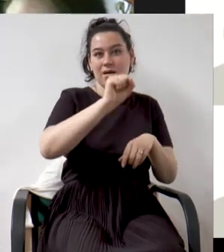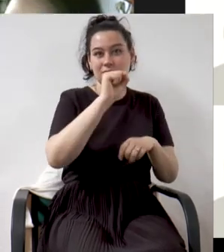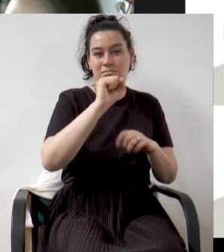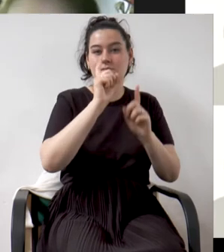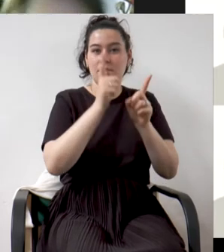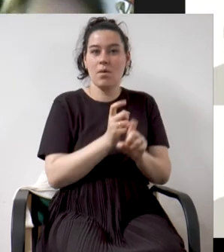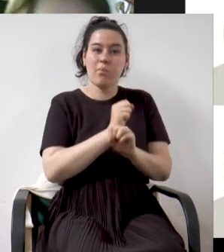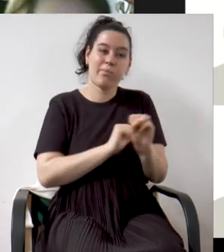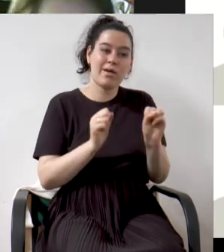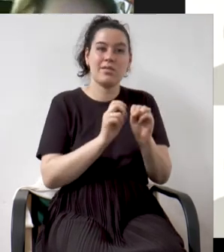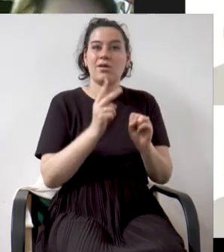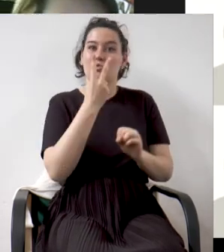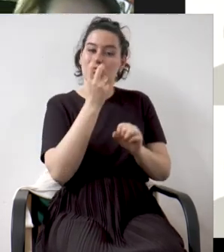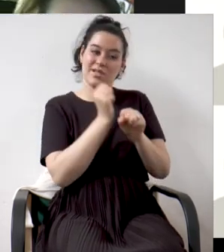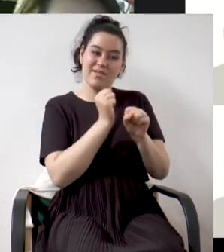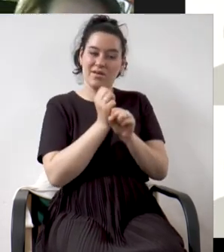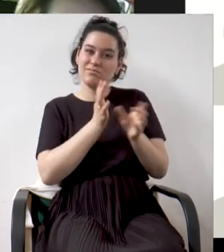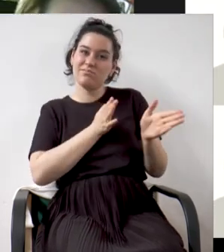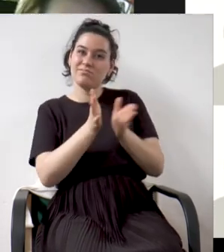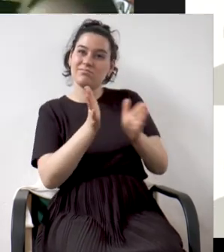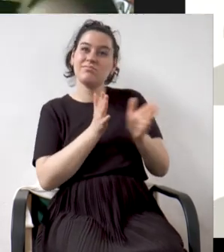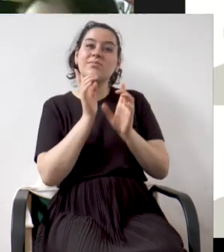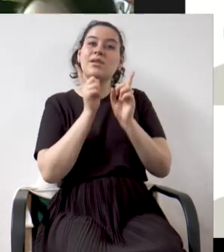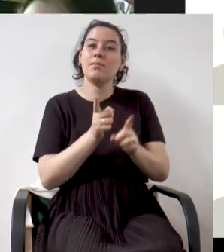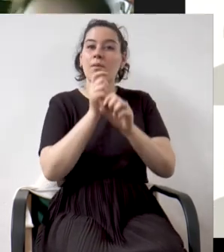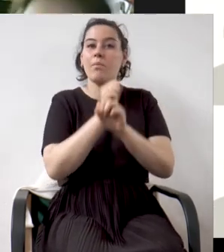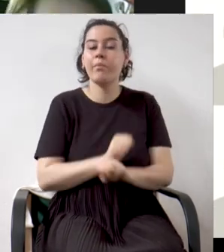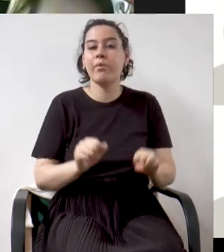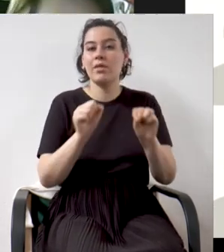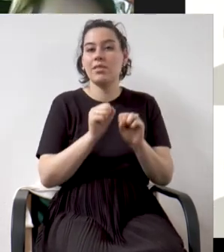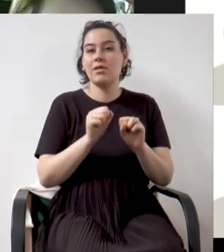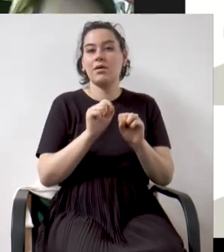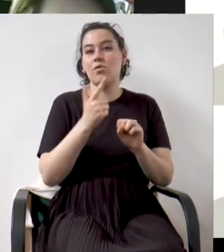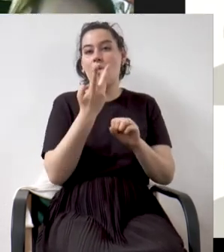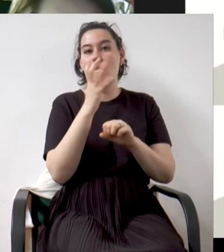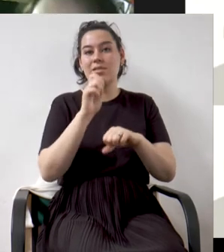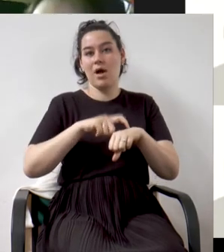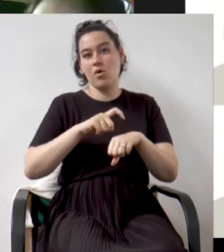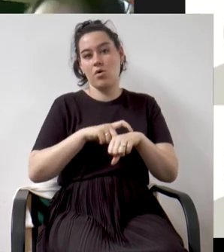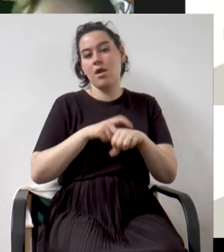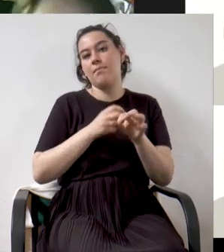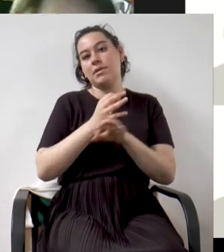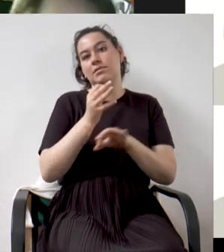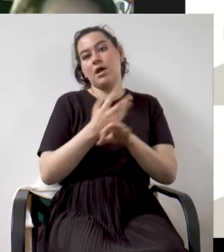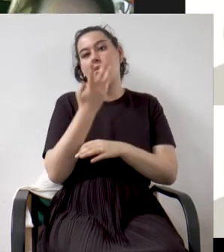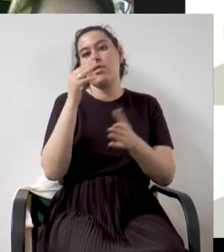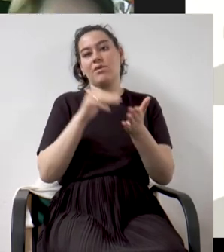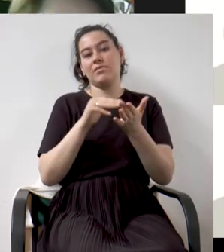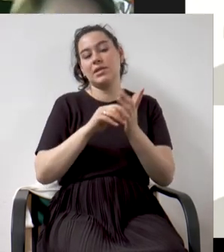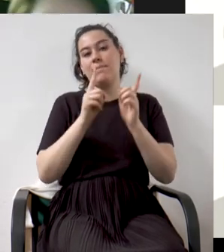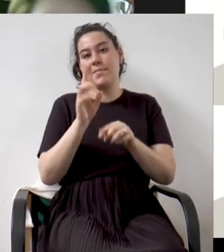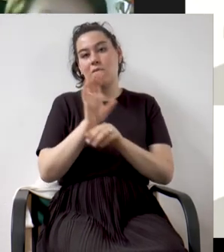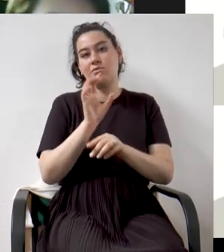puede ejercer por lo menos 2 funciones, y que por la vía de los hechos no va a tener 40 horas para dar 4 veces el mismo curso de